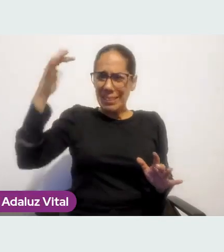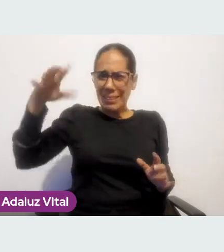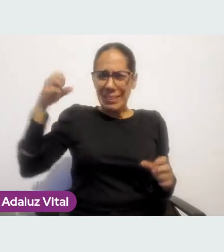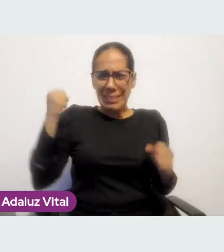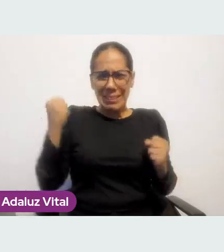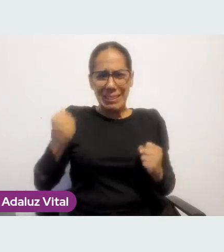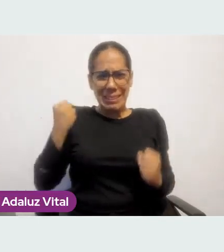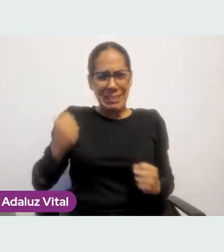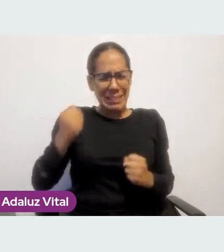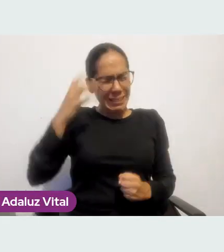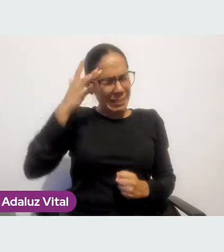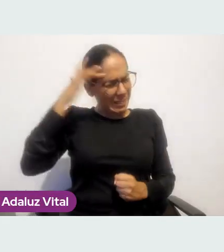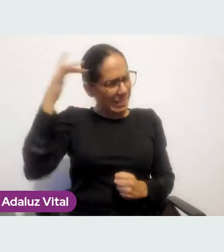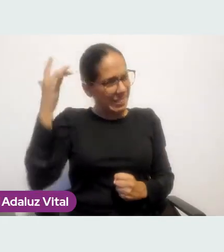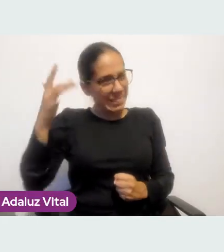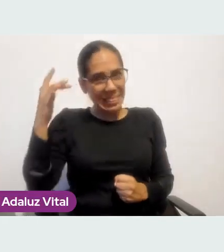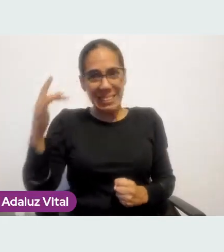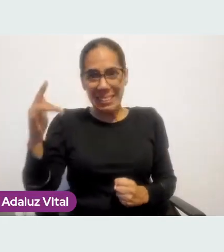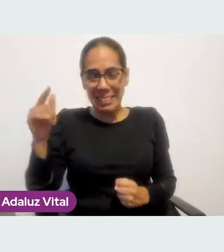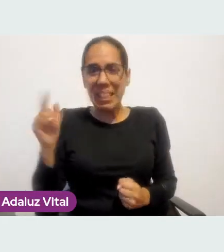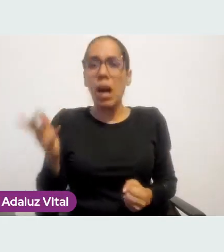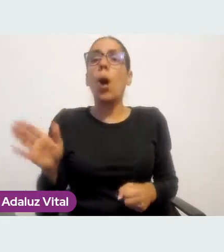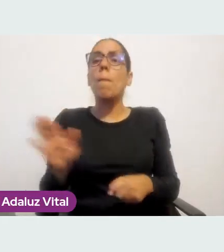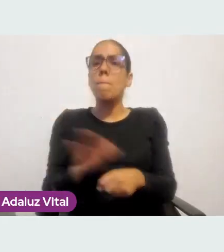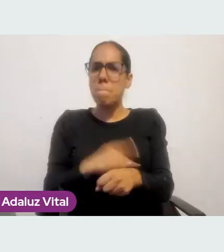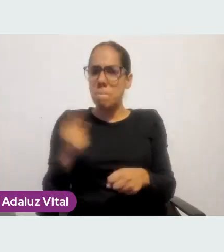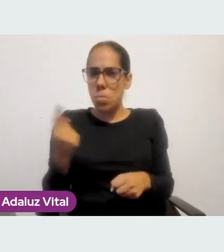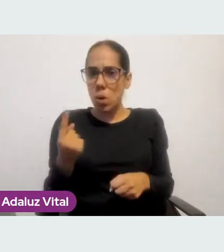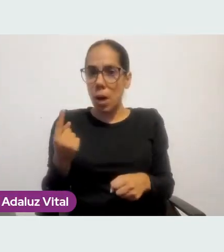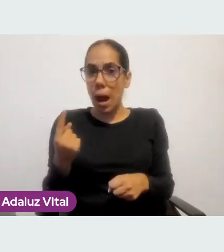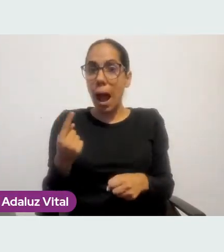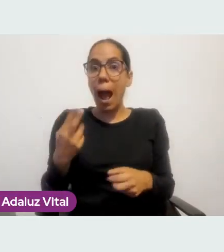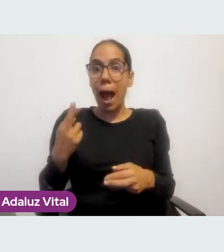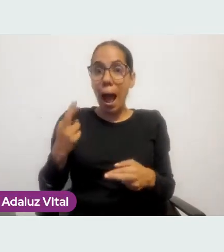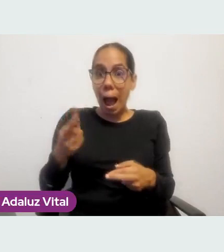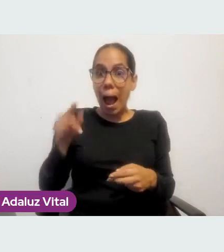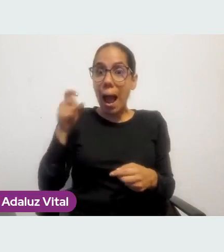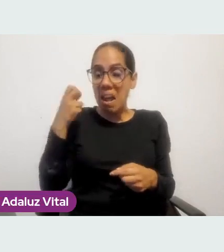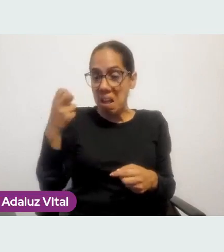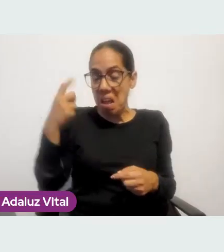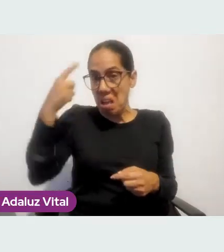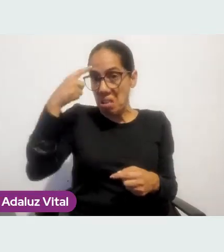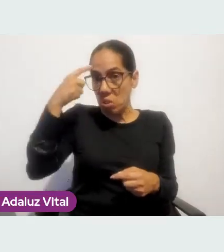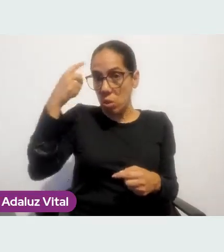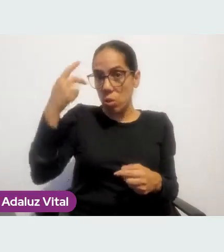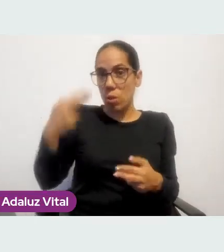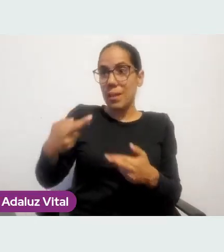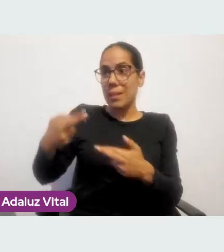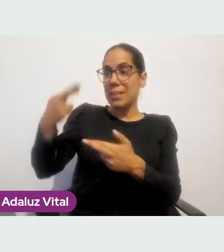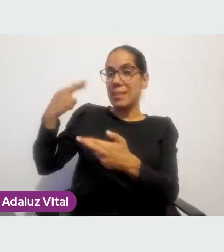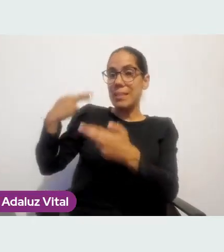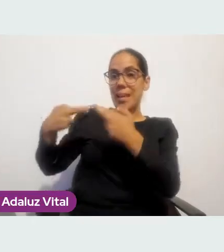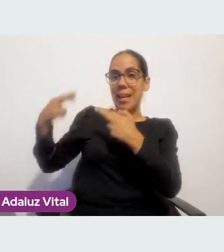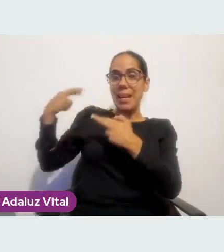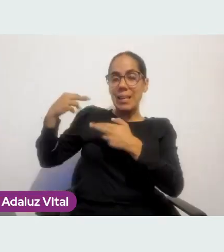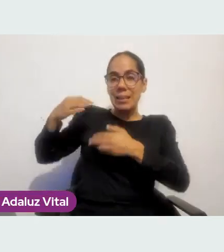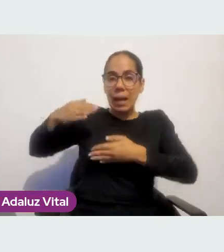de migraña, lo que está haciendo es una regresión a la etapa